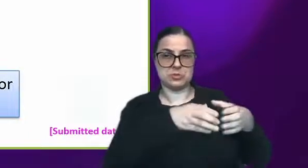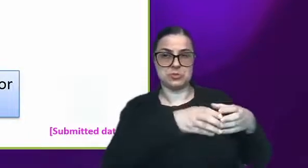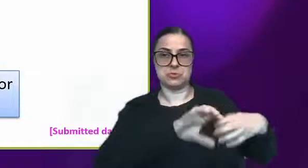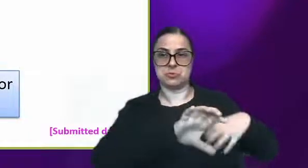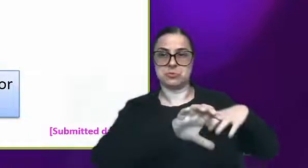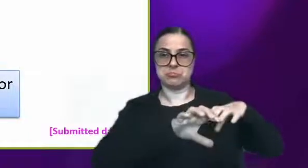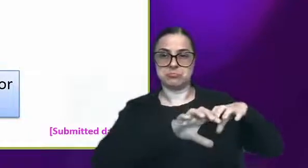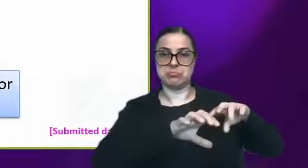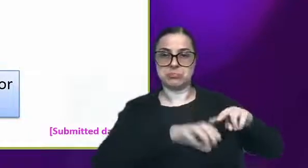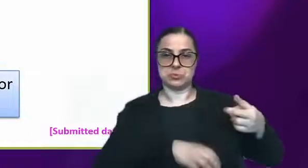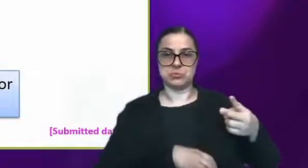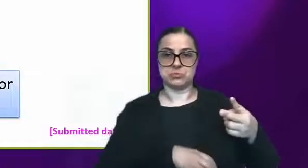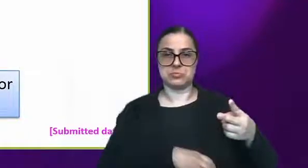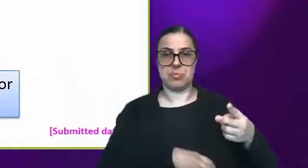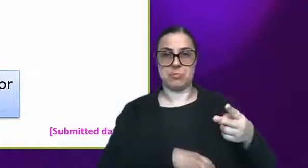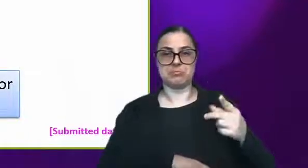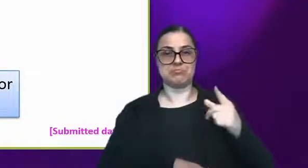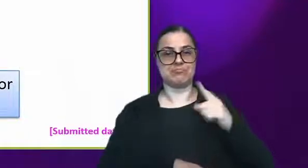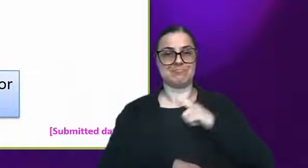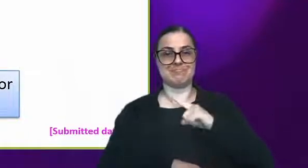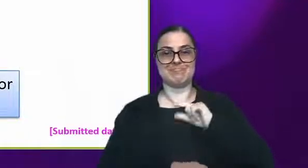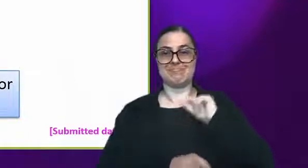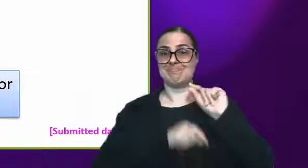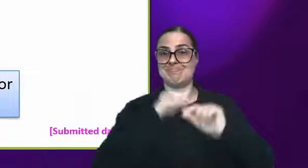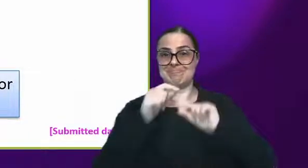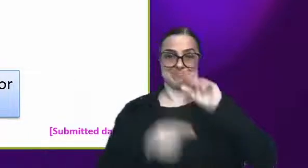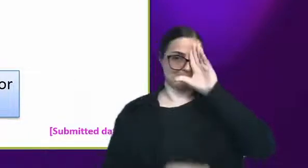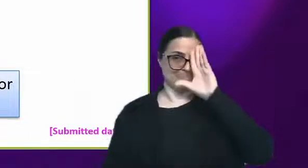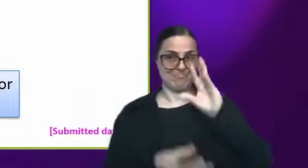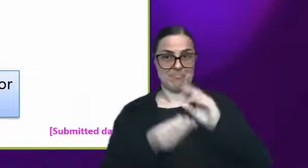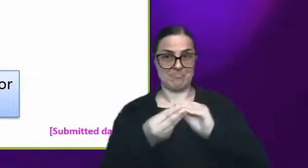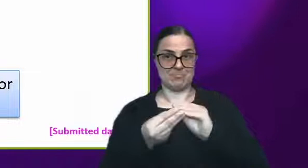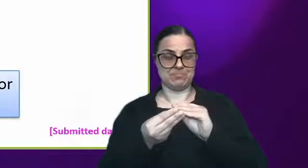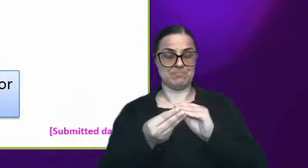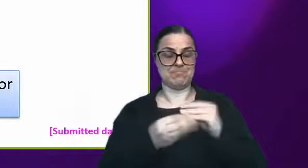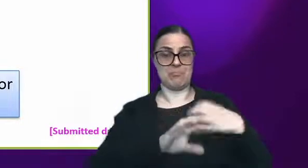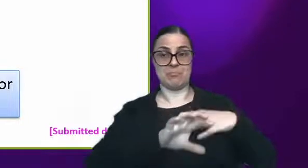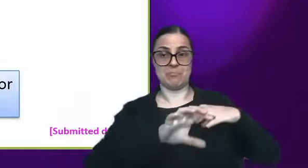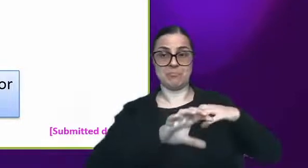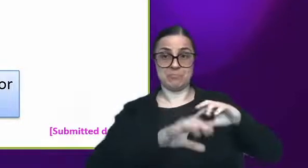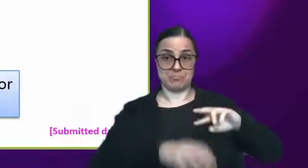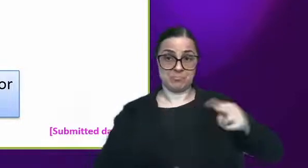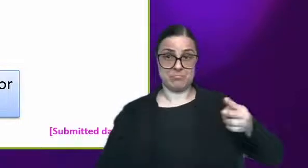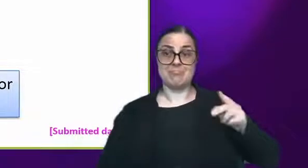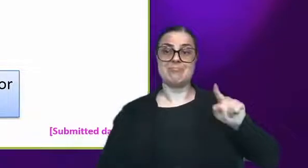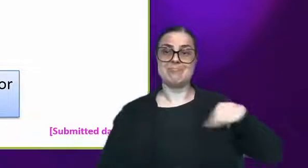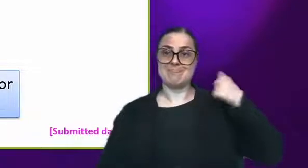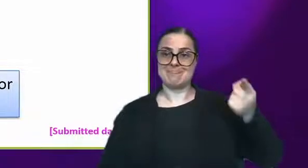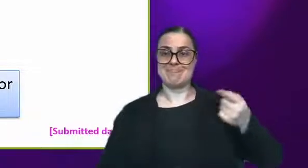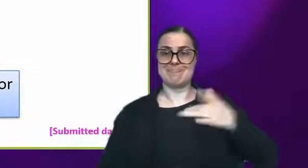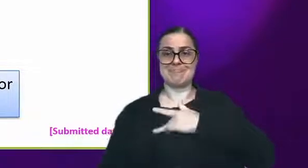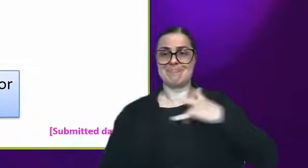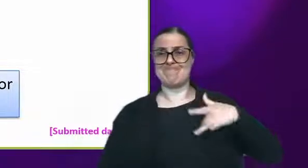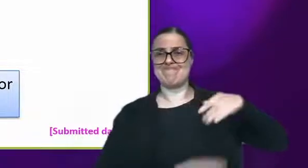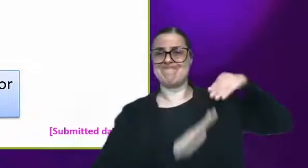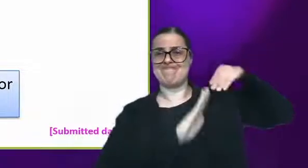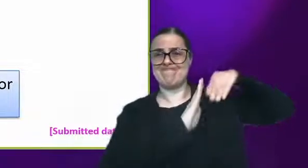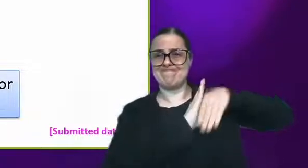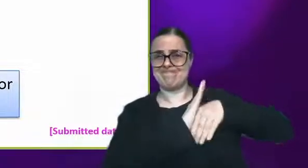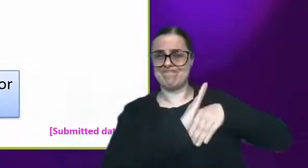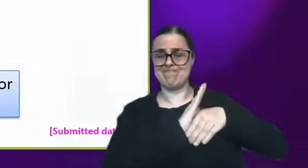trasplante, si recaen 62 meses después. Distinto es para el grupo a los que le dimos